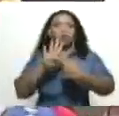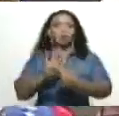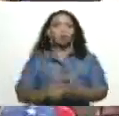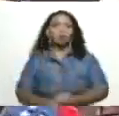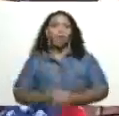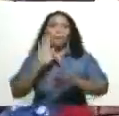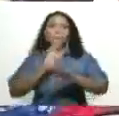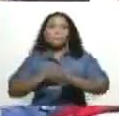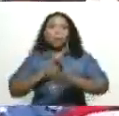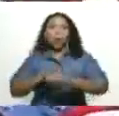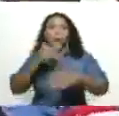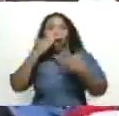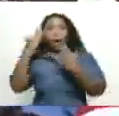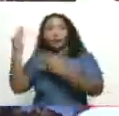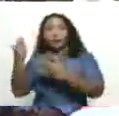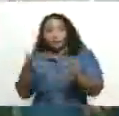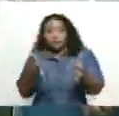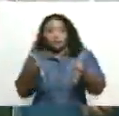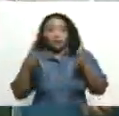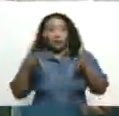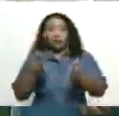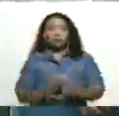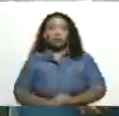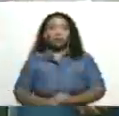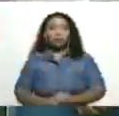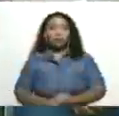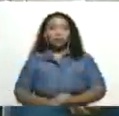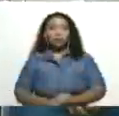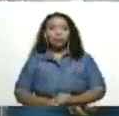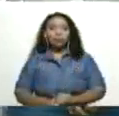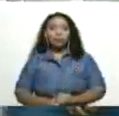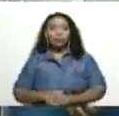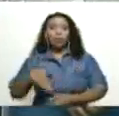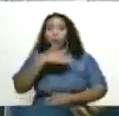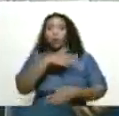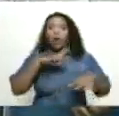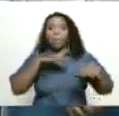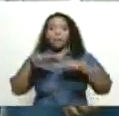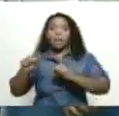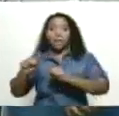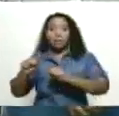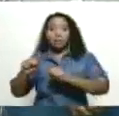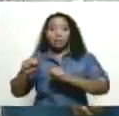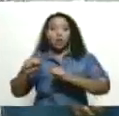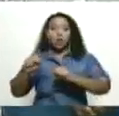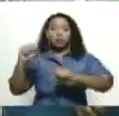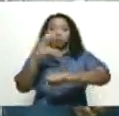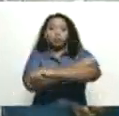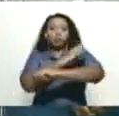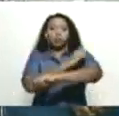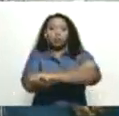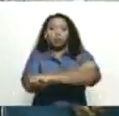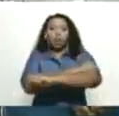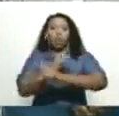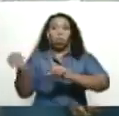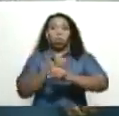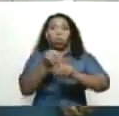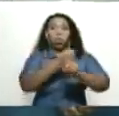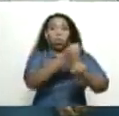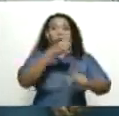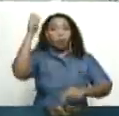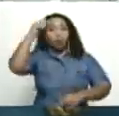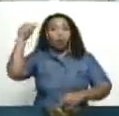Porque así es que se gana. Cuando el imperialismo, cuando la oligarquía agrede a nuestros